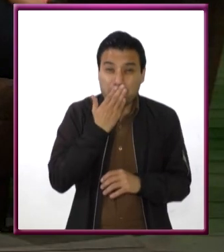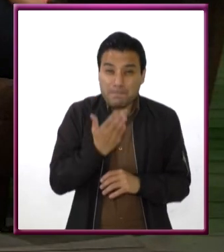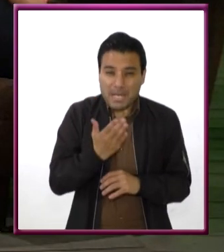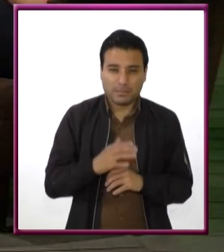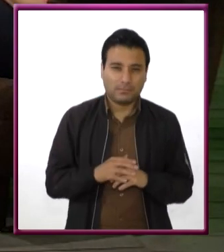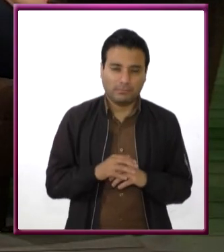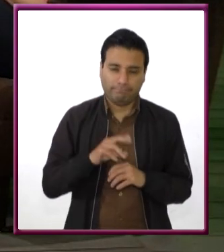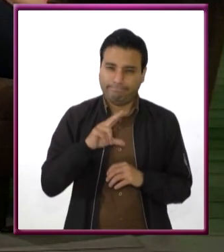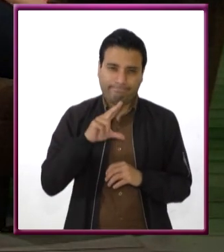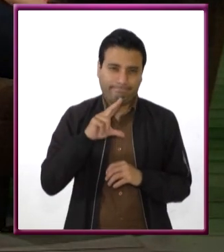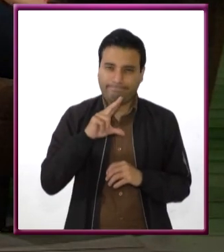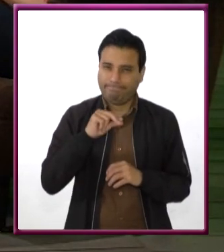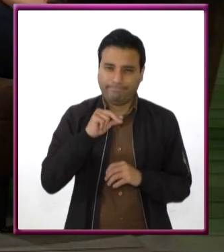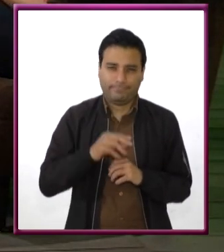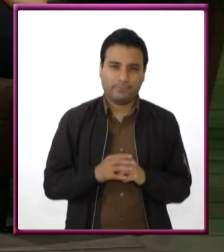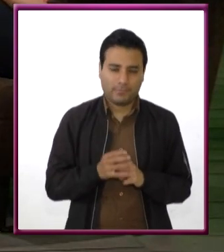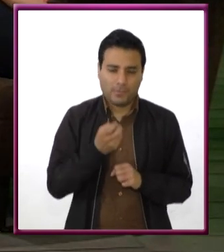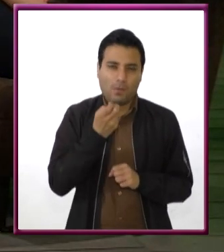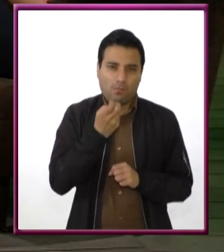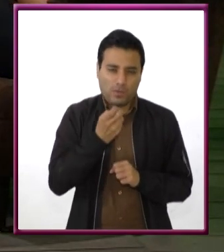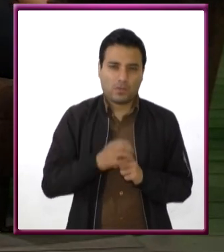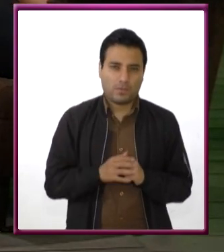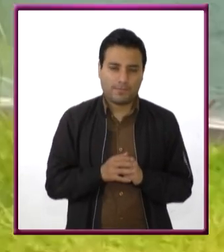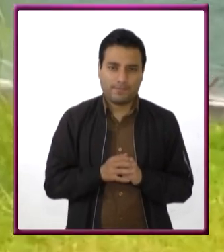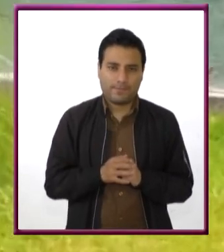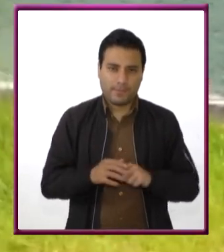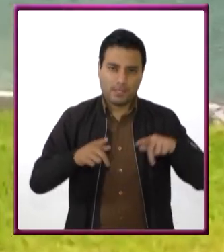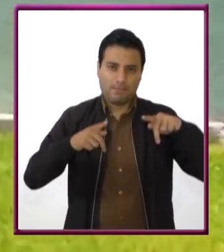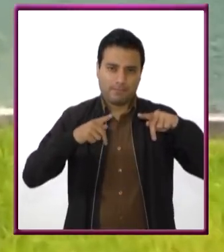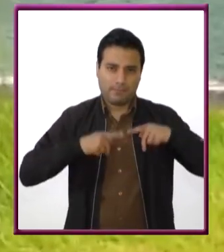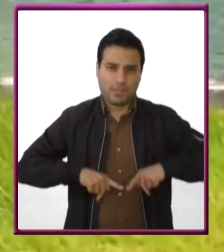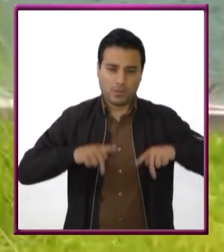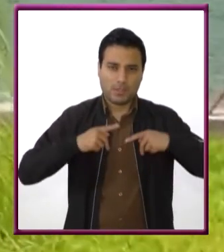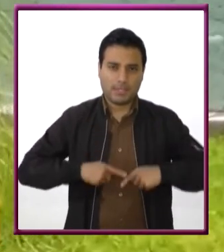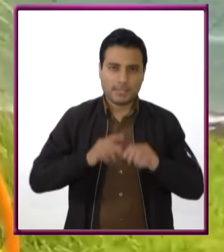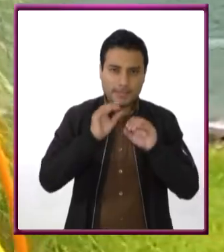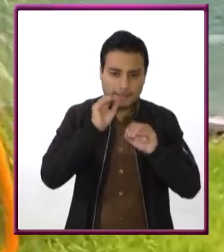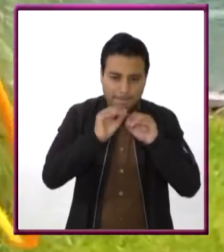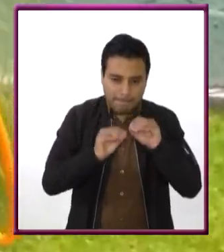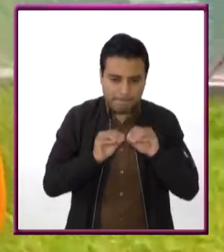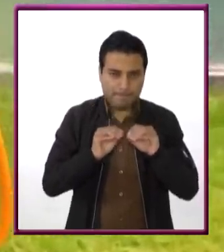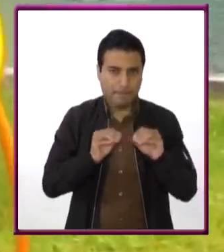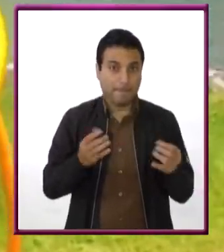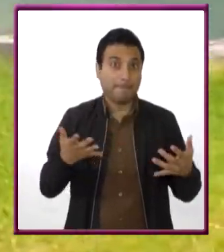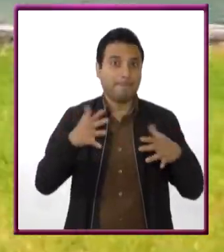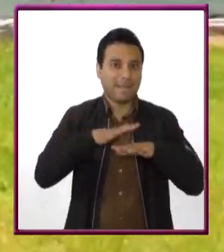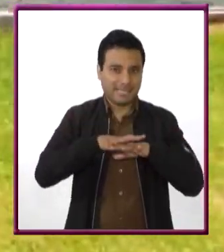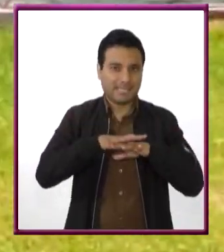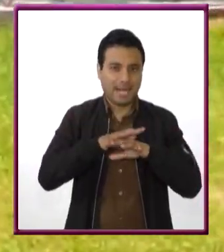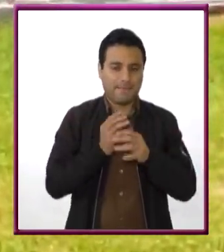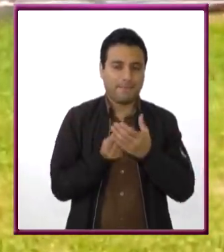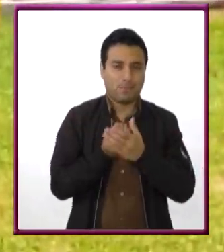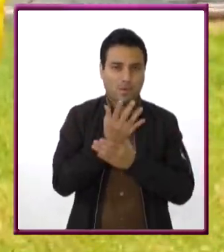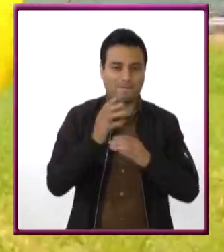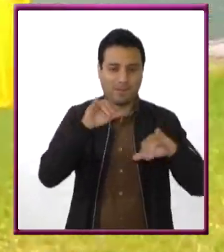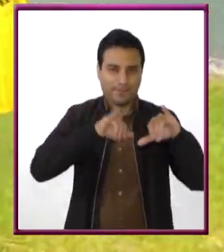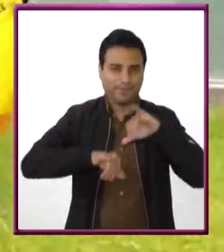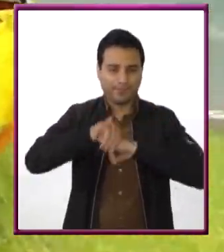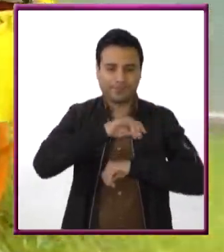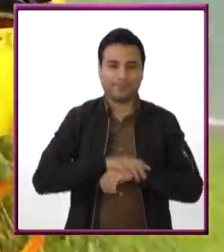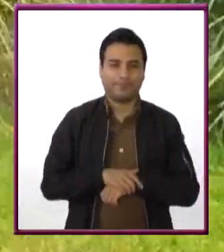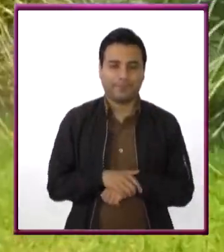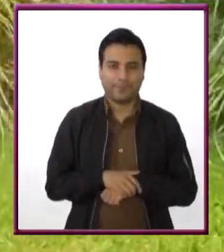ha hecho que se recurra a la utilización de mezclas de plaguicidas, lo cual es